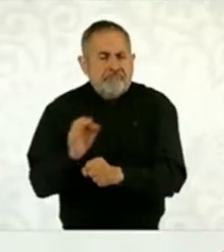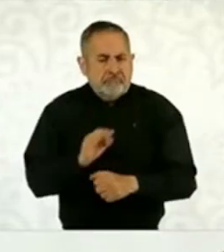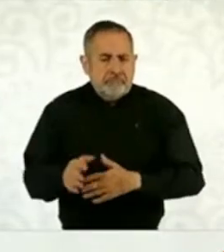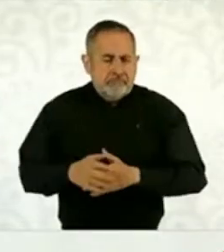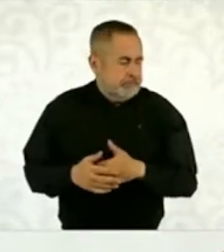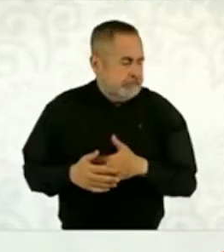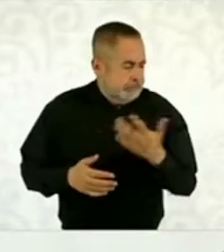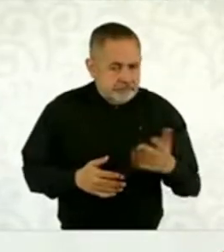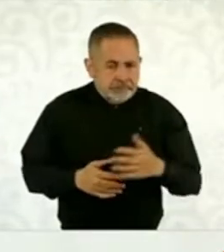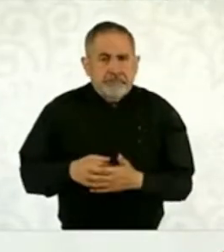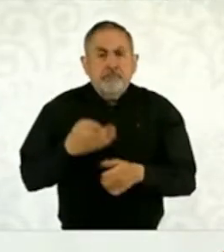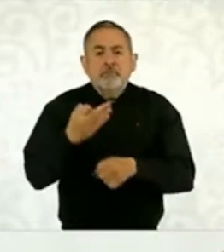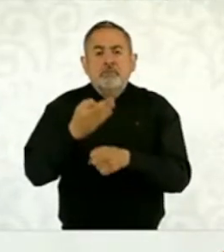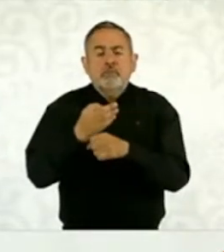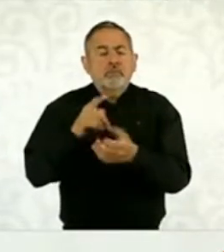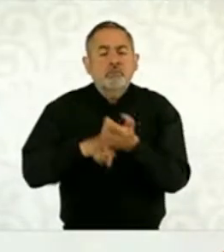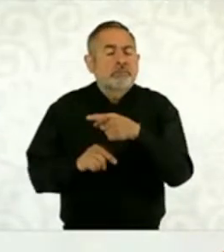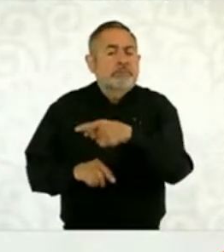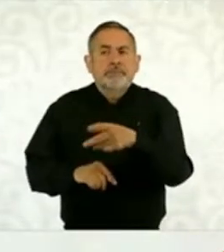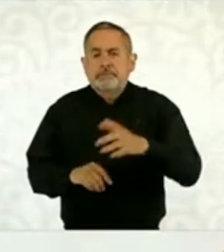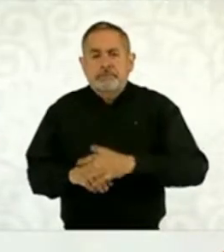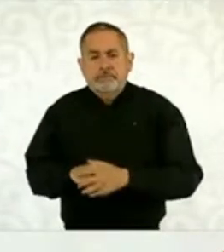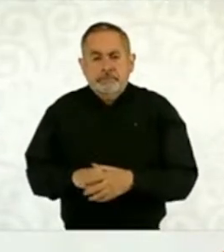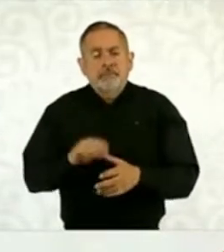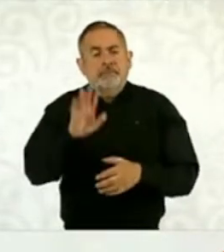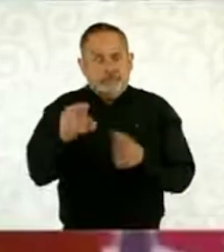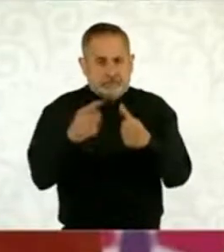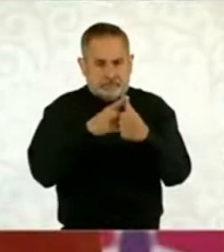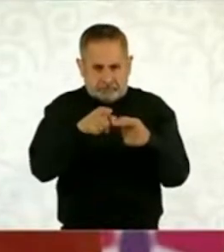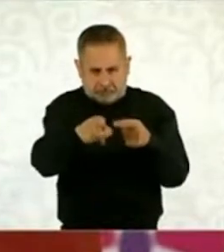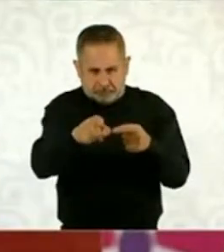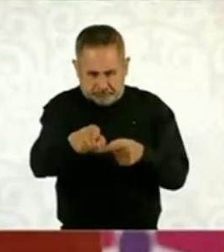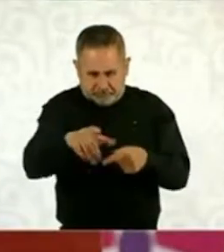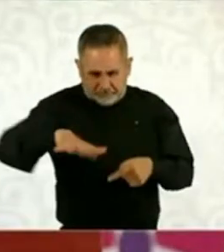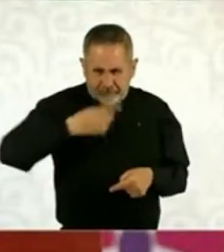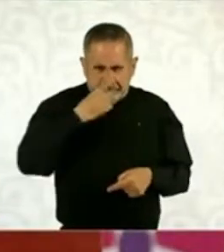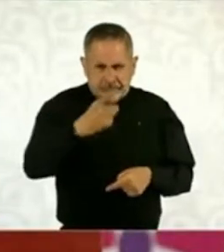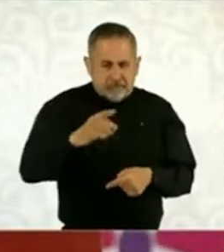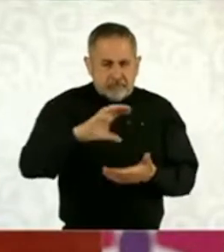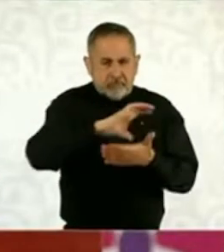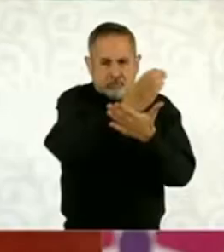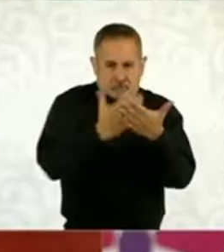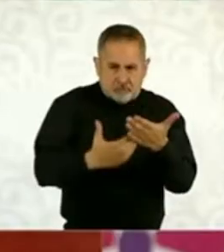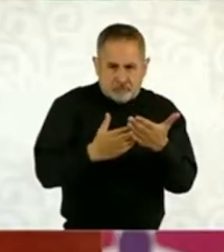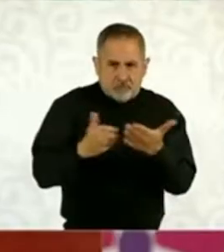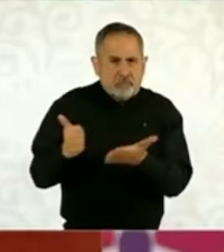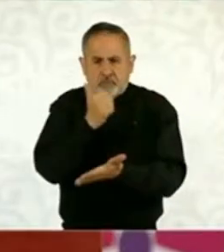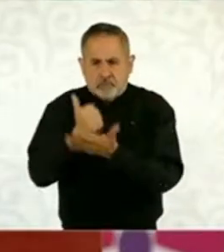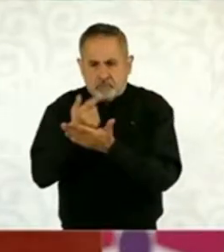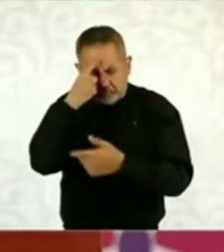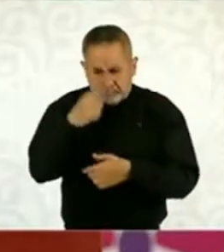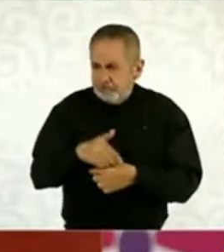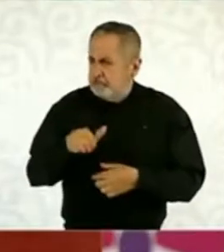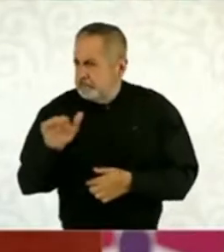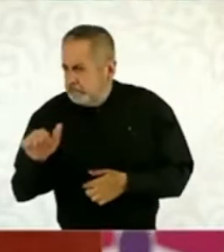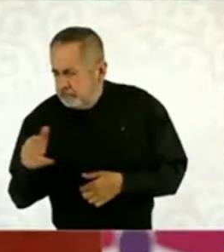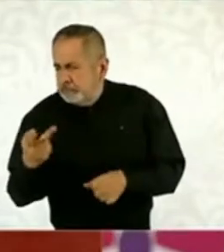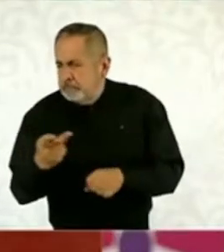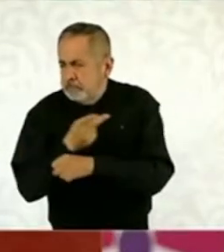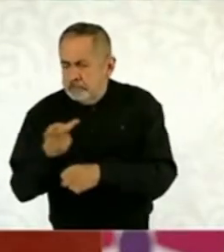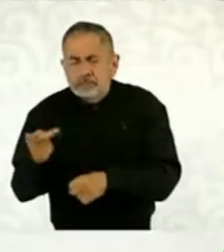Digamos, la situación bueno, primero vamos a revisar esto que dices del contrato con la Ciudad de México para que se